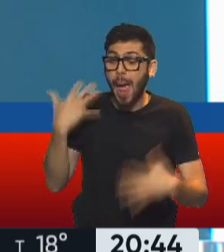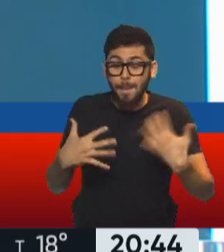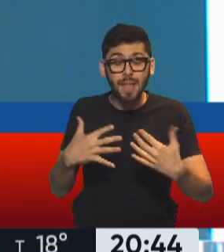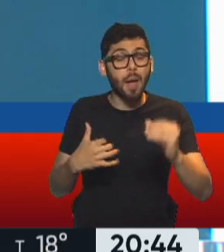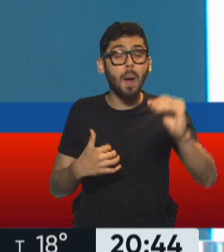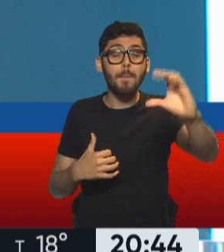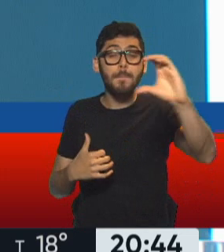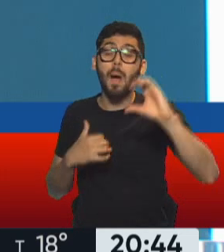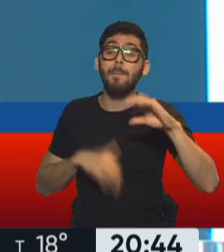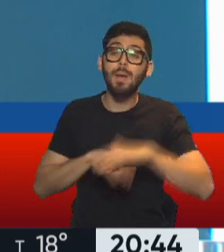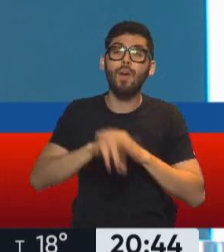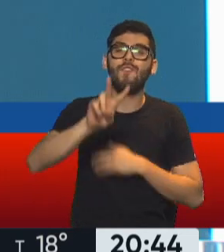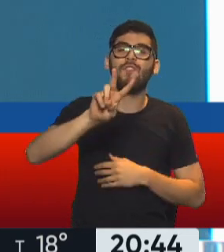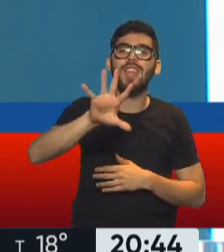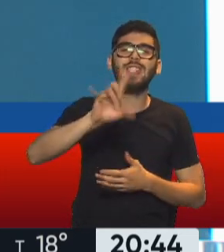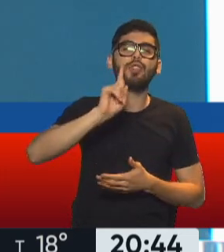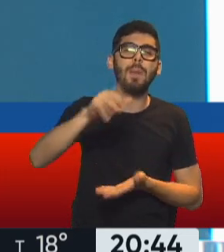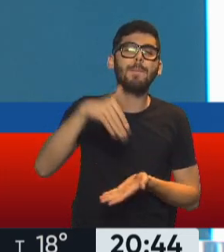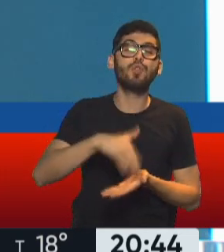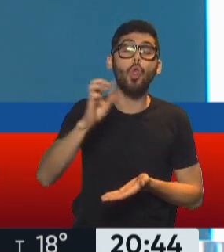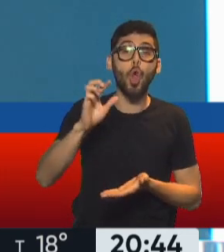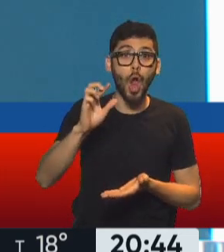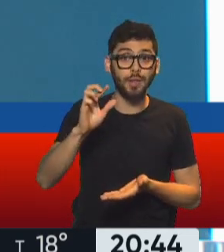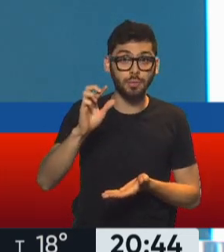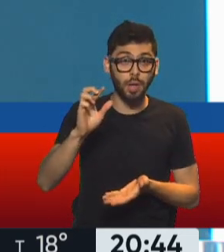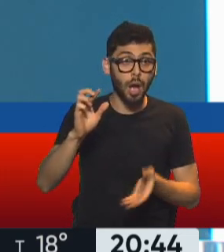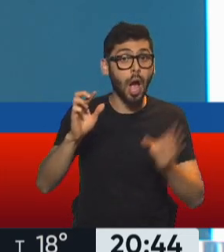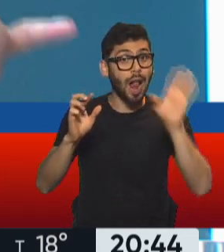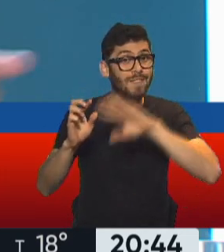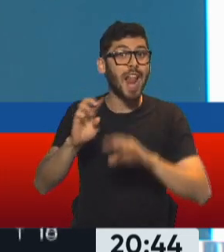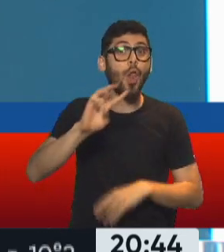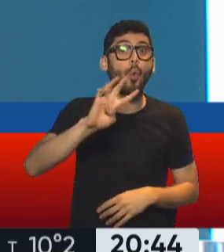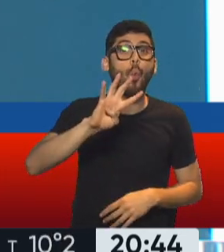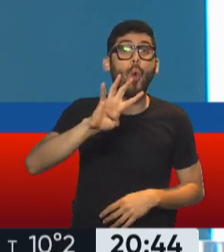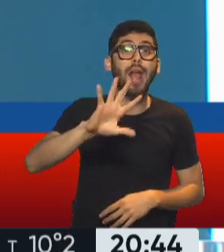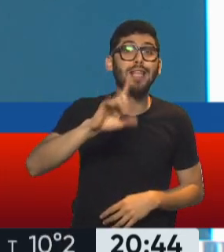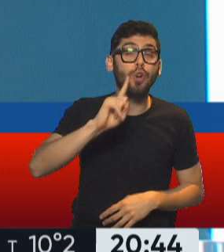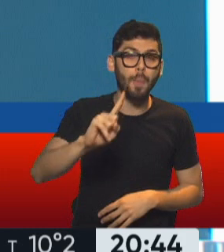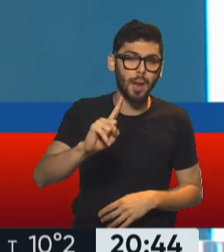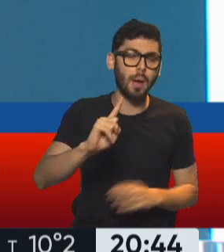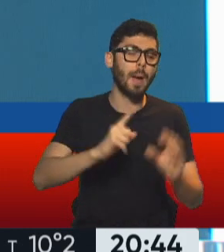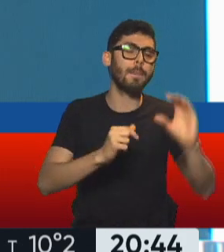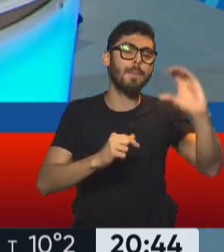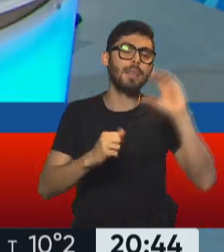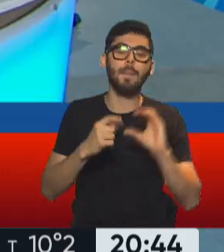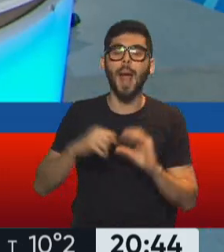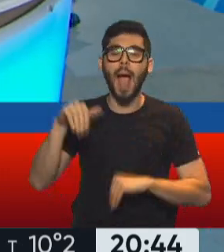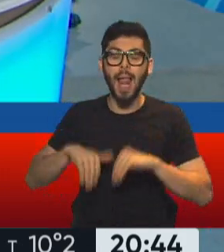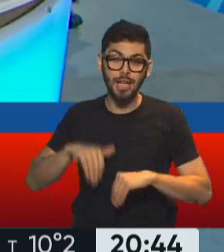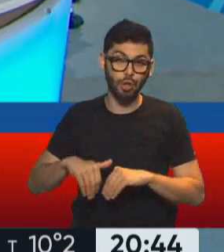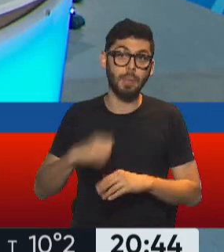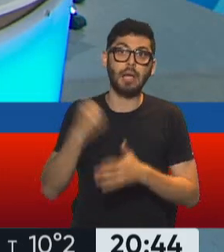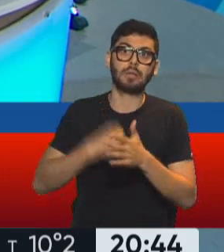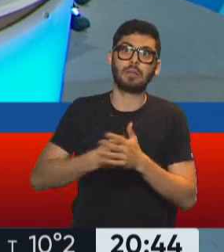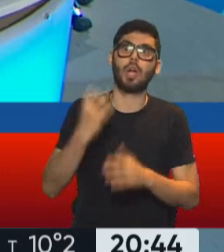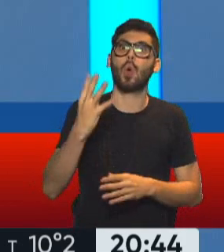más de 25.000 millones de dólares. No, y terminaron desembolsando 45.000. Pero además era dinero para ganar las elecciones y quedarse 4 años más y